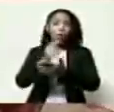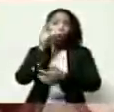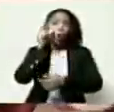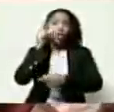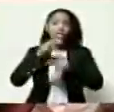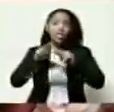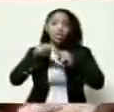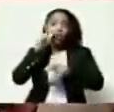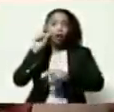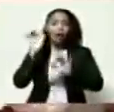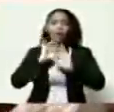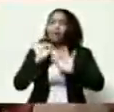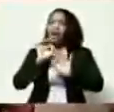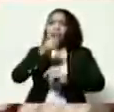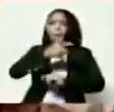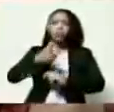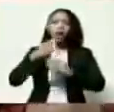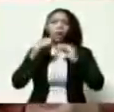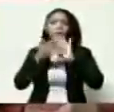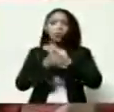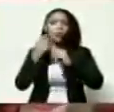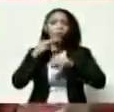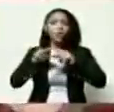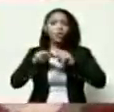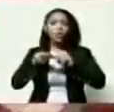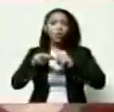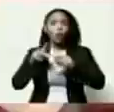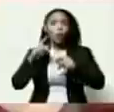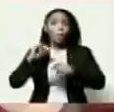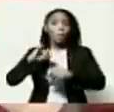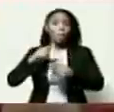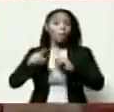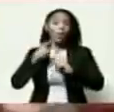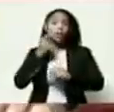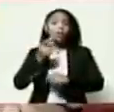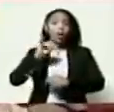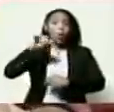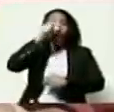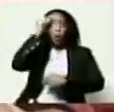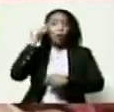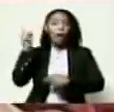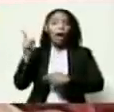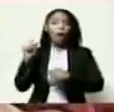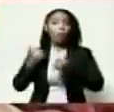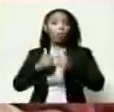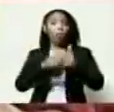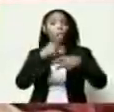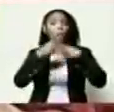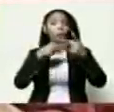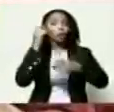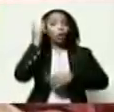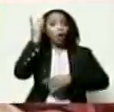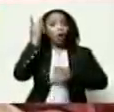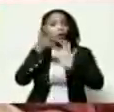del asesinato del niño, sino que Julio Borges es un asesino, es, ¿cómo se llama? Un perseguido político.